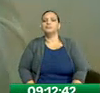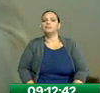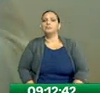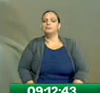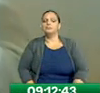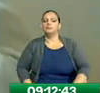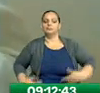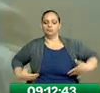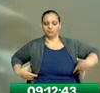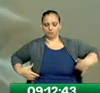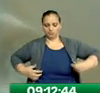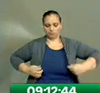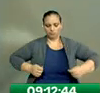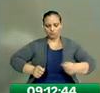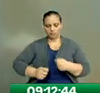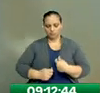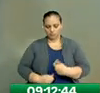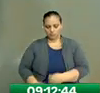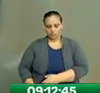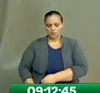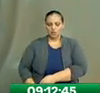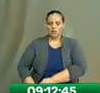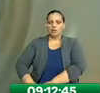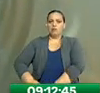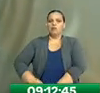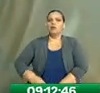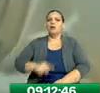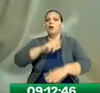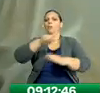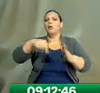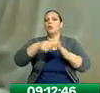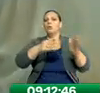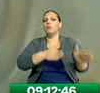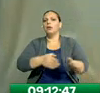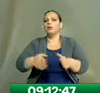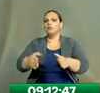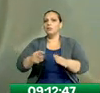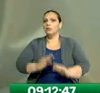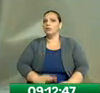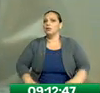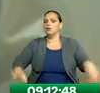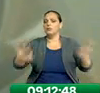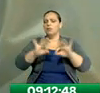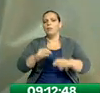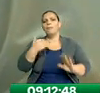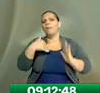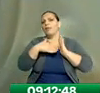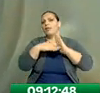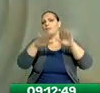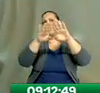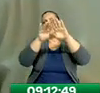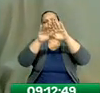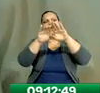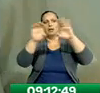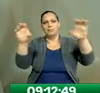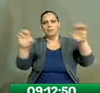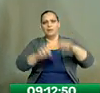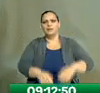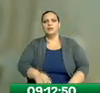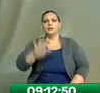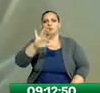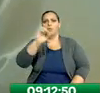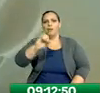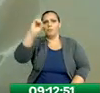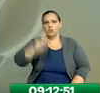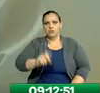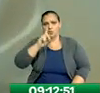leamos cuáles son los protocolos que debemos seguir. Las empresas, hasta el 50% de capacidad, horarios diferenciados, el